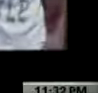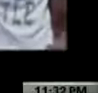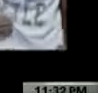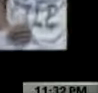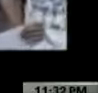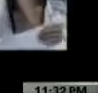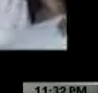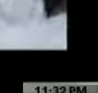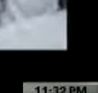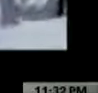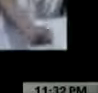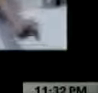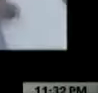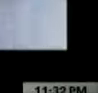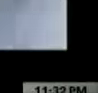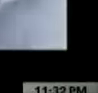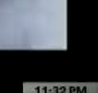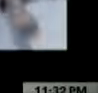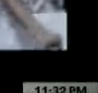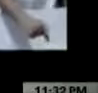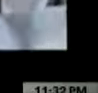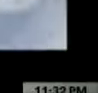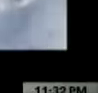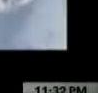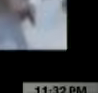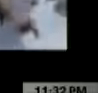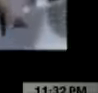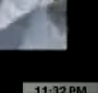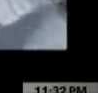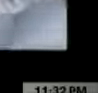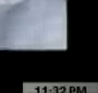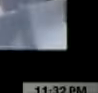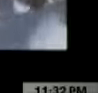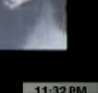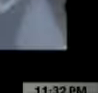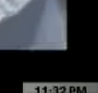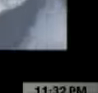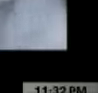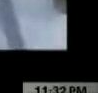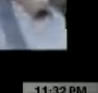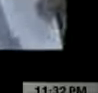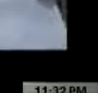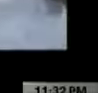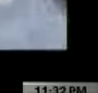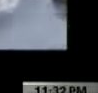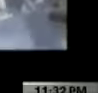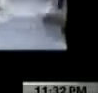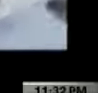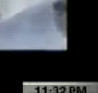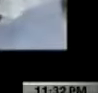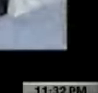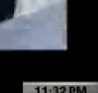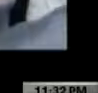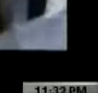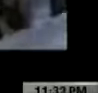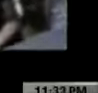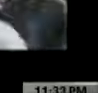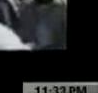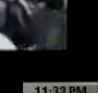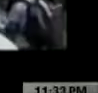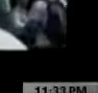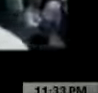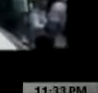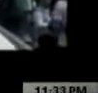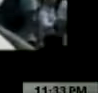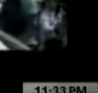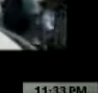gobernando. ¡Maduro, pirata! ¡Morirá como una rata! ¡Maduro, pirata! ¡Morirá como una rata!